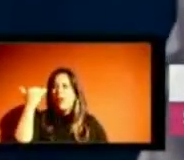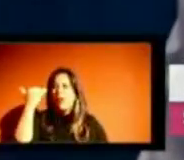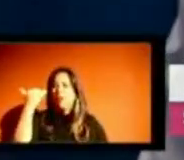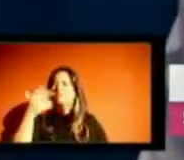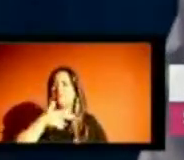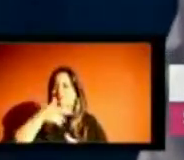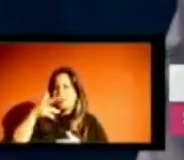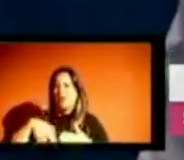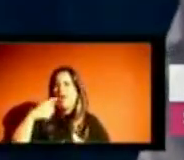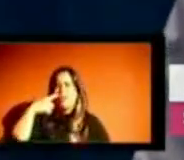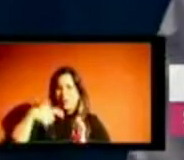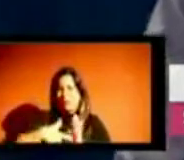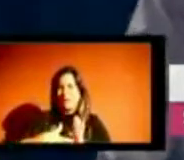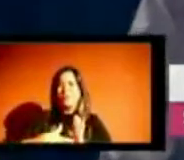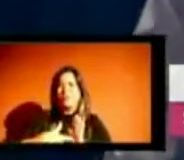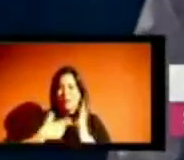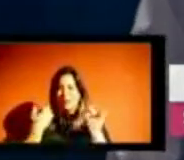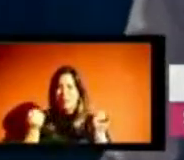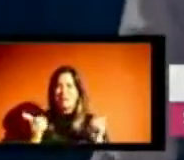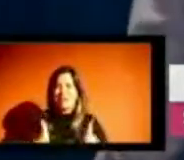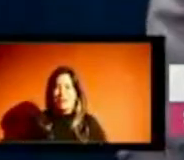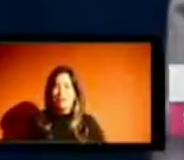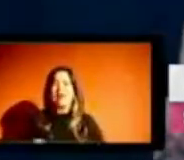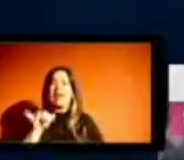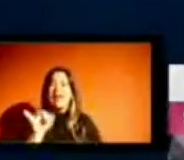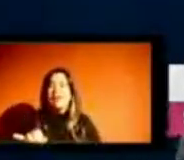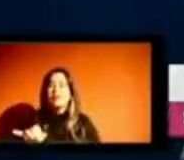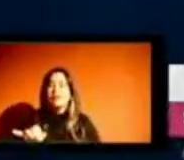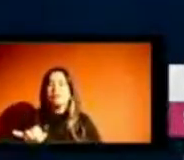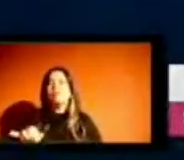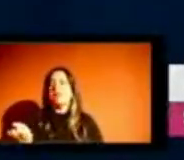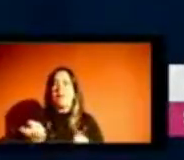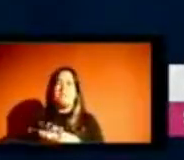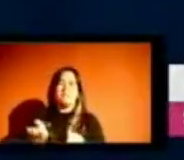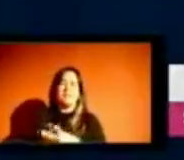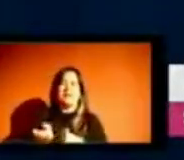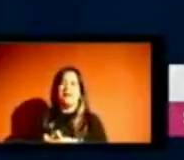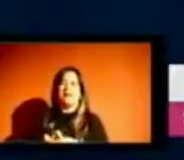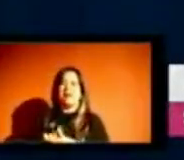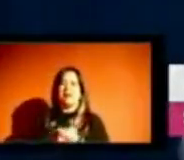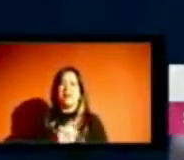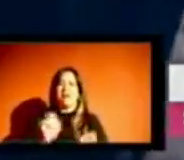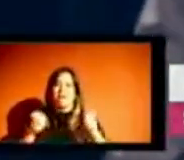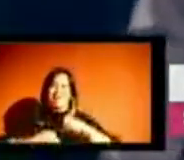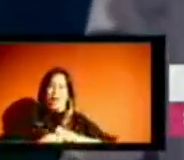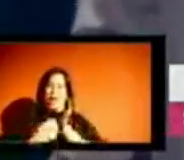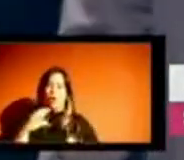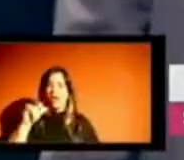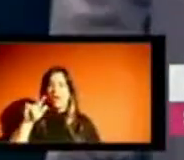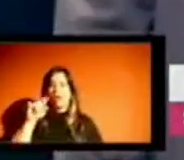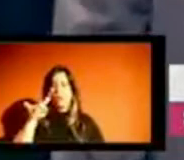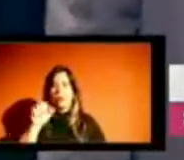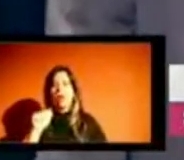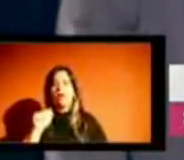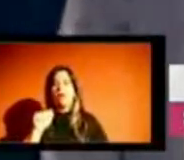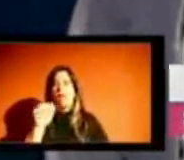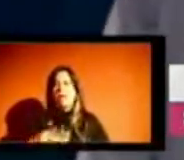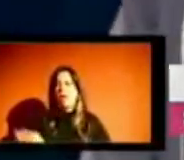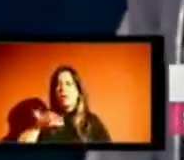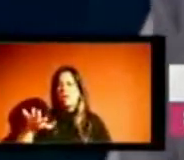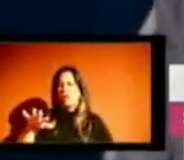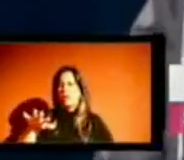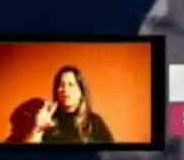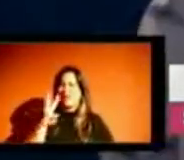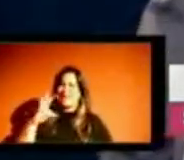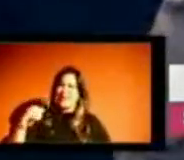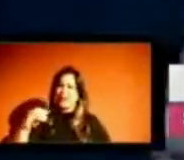los resultados que se han estado teniendo. Esto también ha habido una transformación de las colecturías. Cuando yo llegué eran aproximadamente